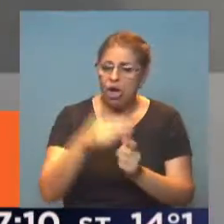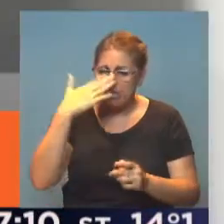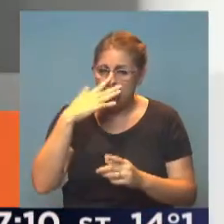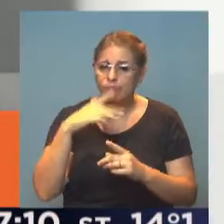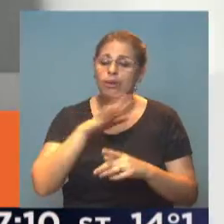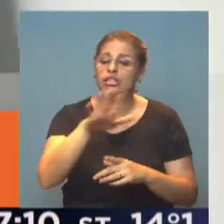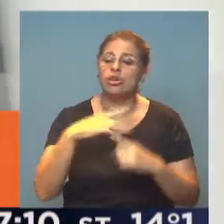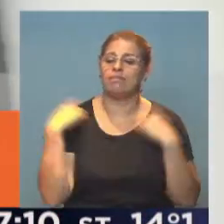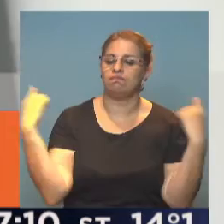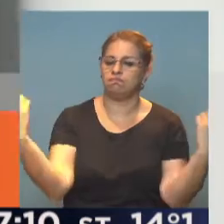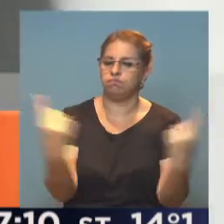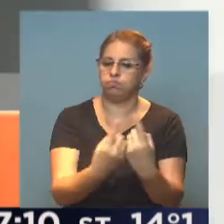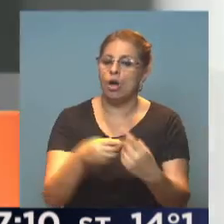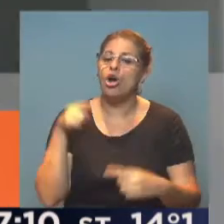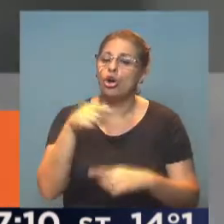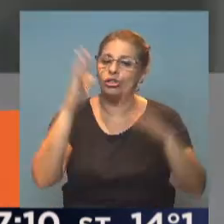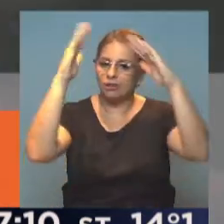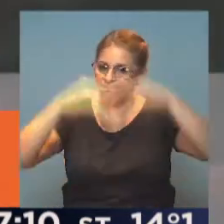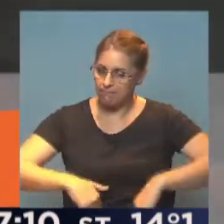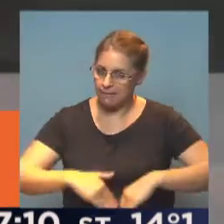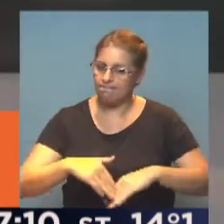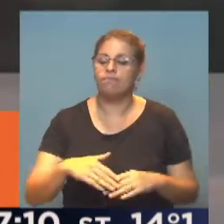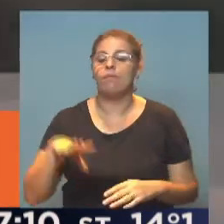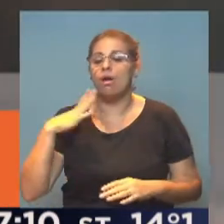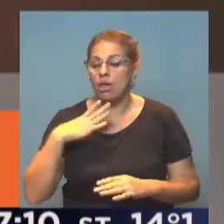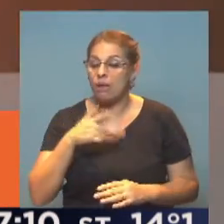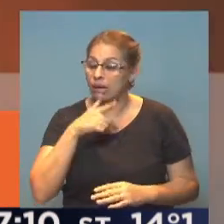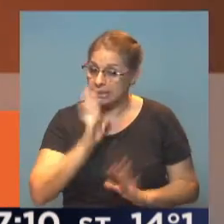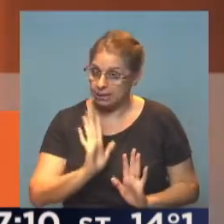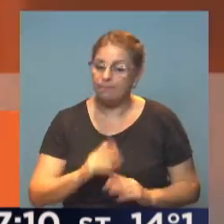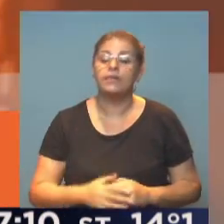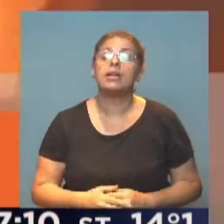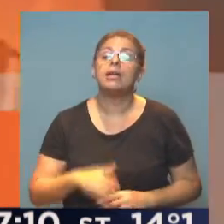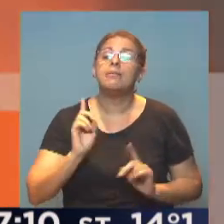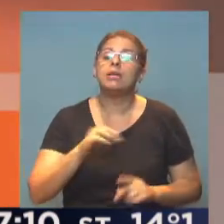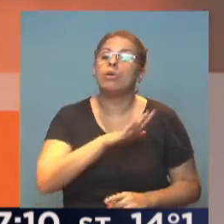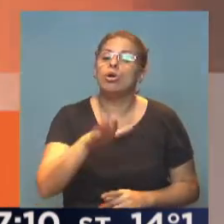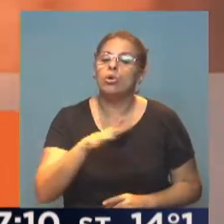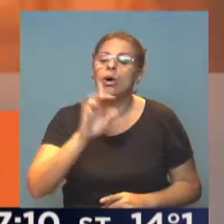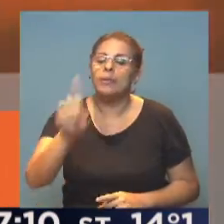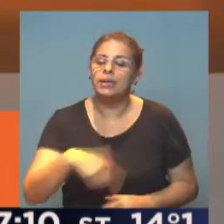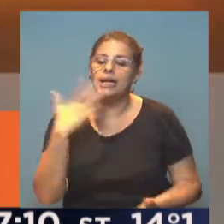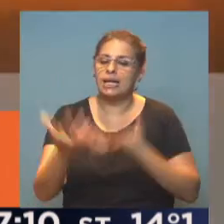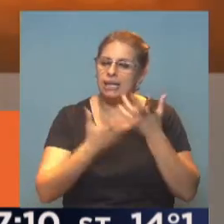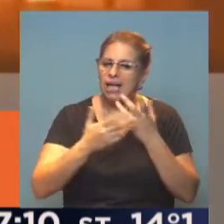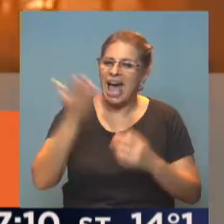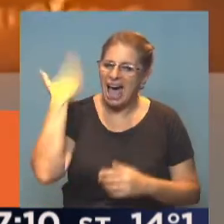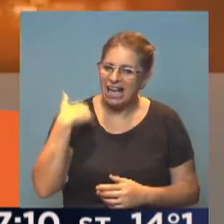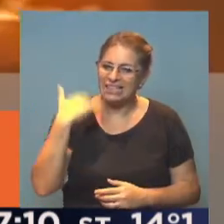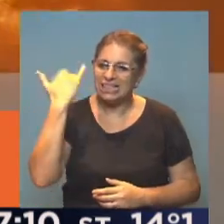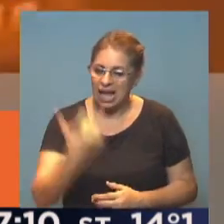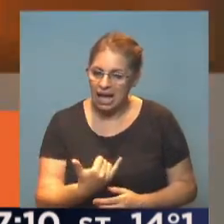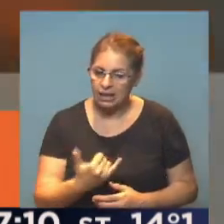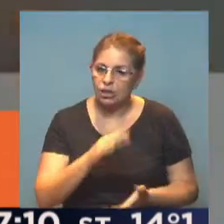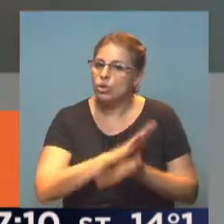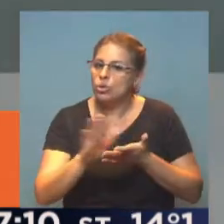zona ante la posibilidad de un derrumbe. Según se supo, en el establo donde se originó el incendio se había hecho nueva